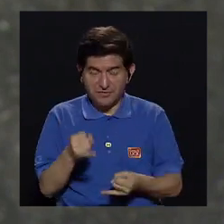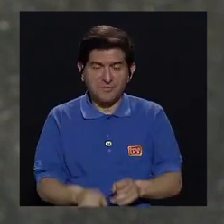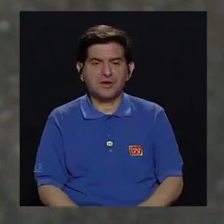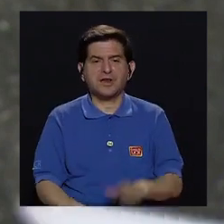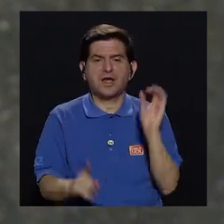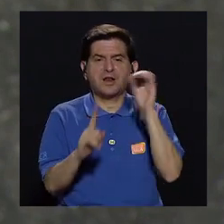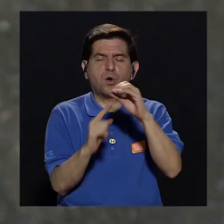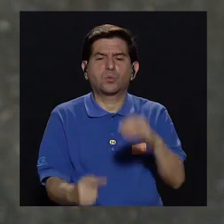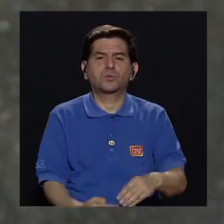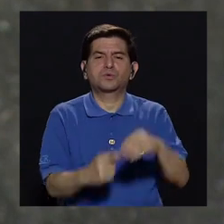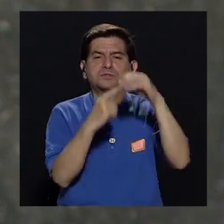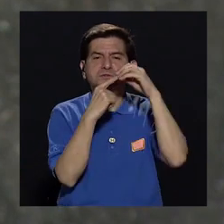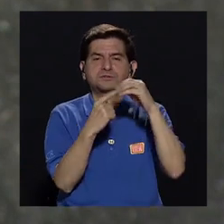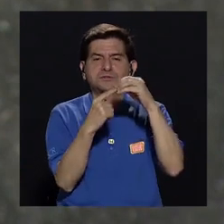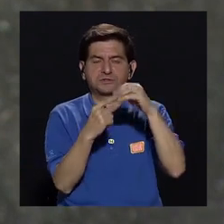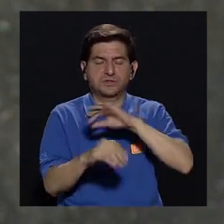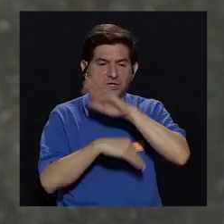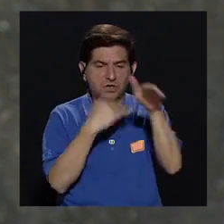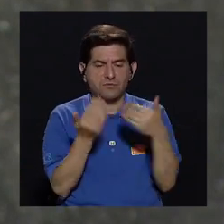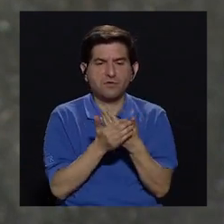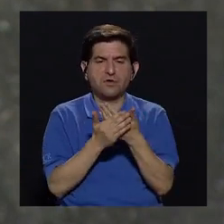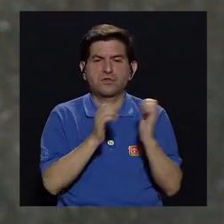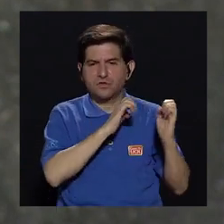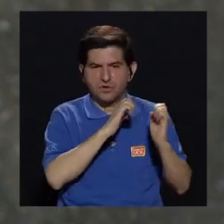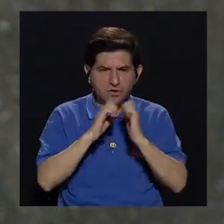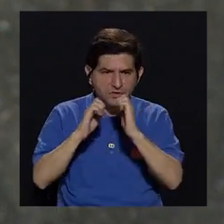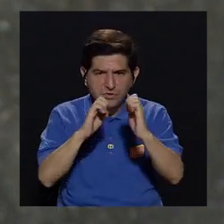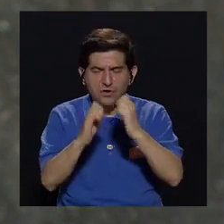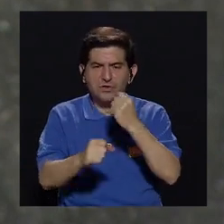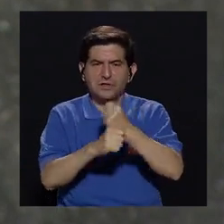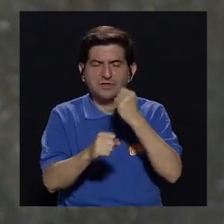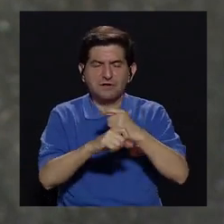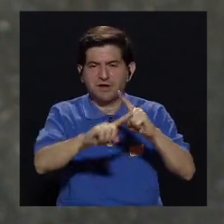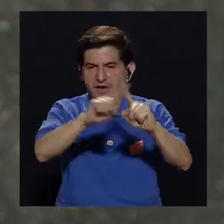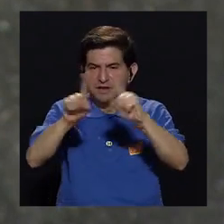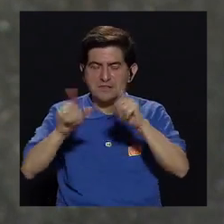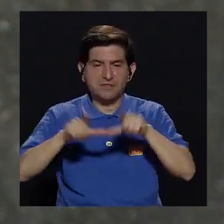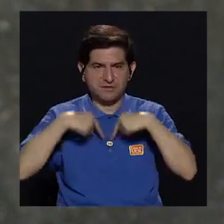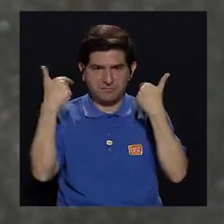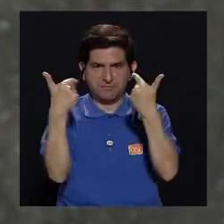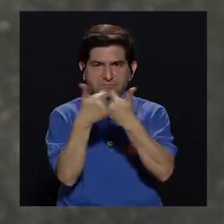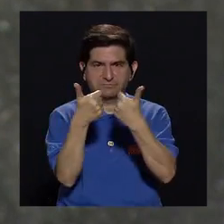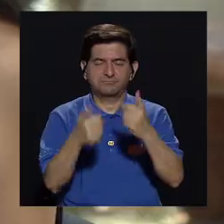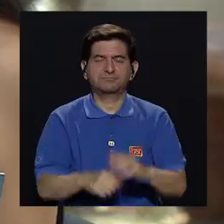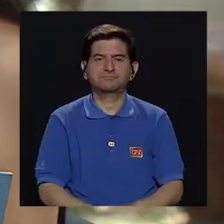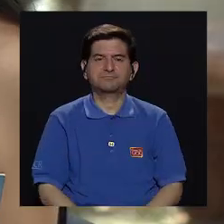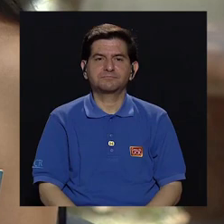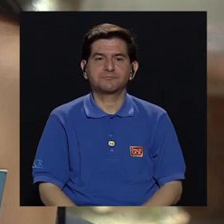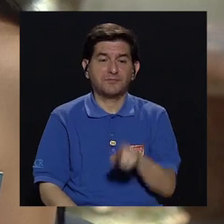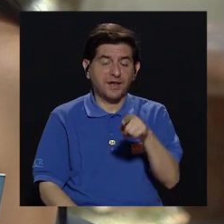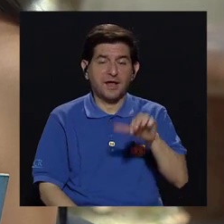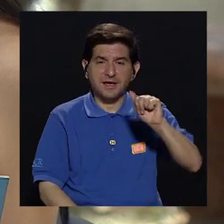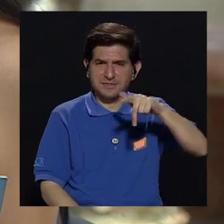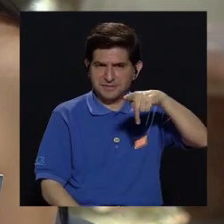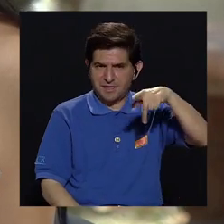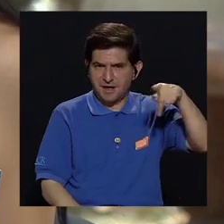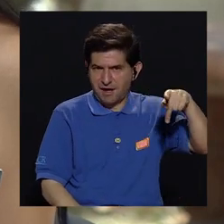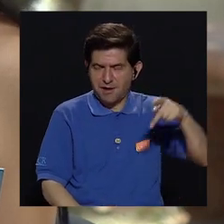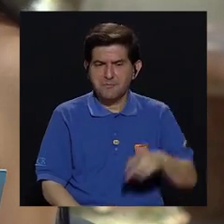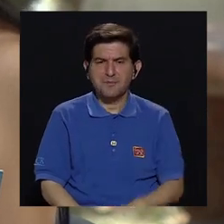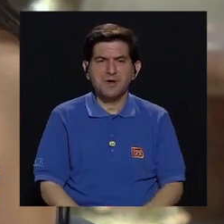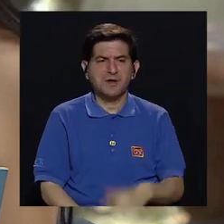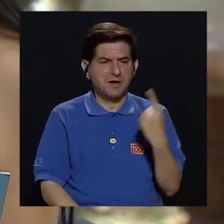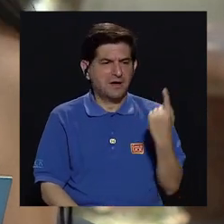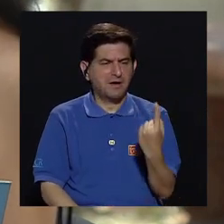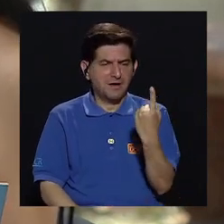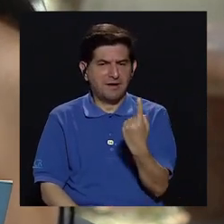el objetivo principal de toda esta estrategia que trabajamos intersectorialmente. Uh-huh. Esa aplicación que me...